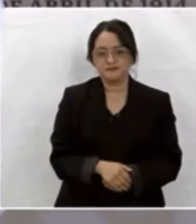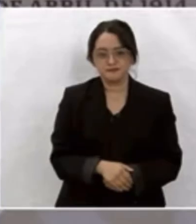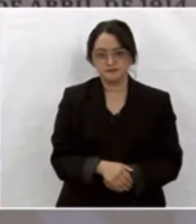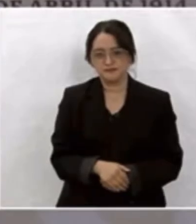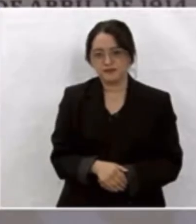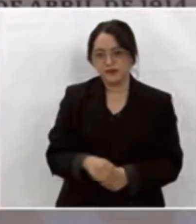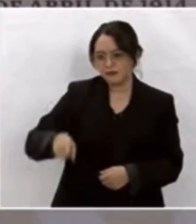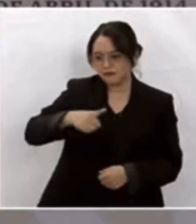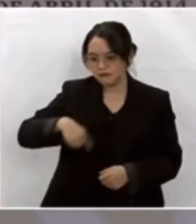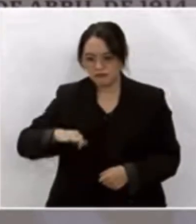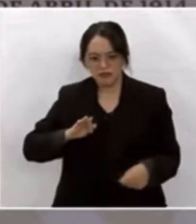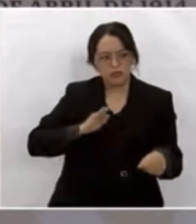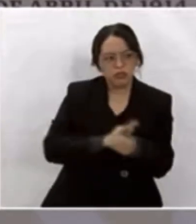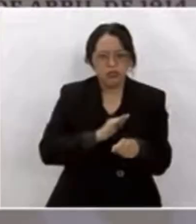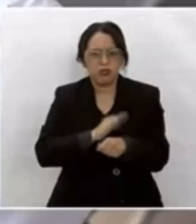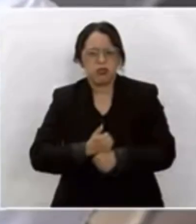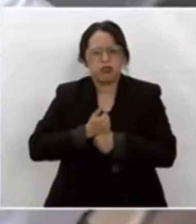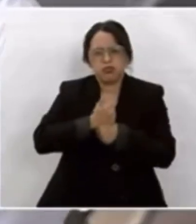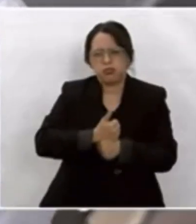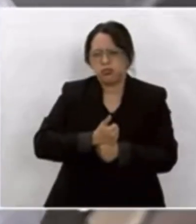ofrendaron su vida